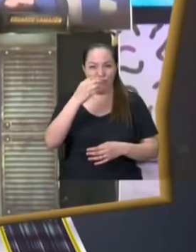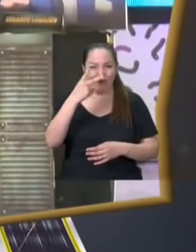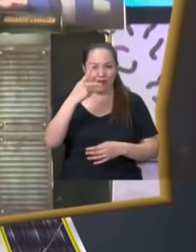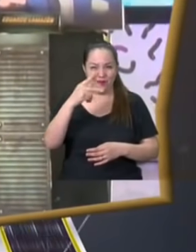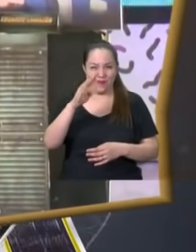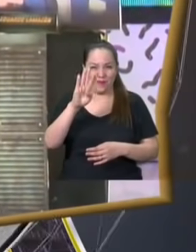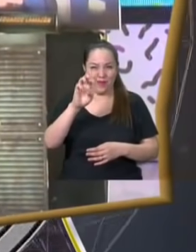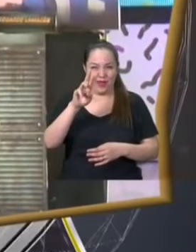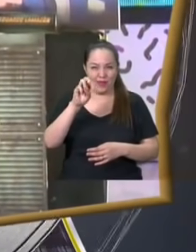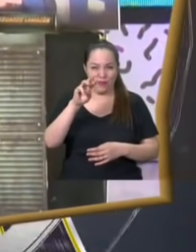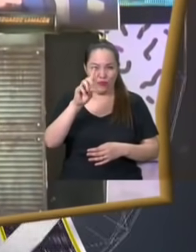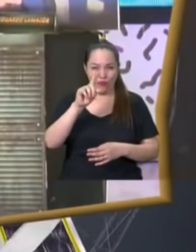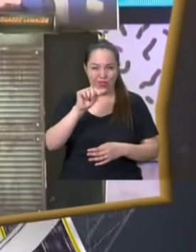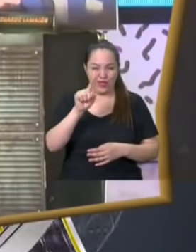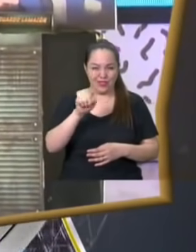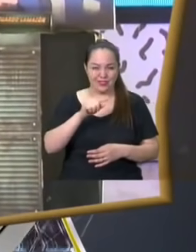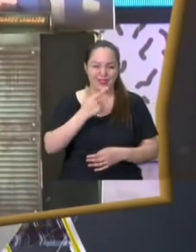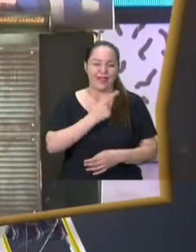con nosotros.